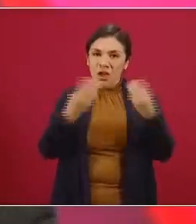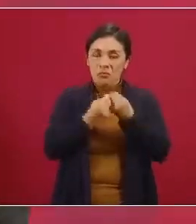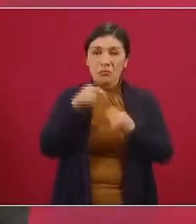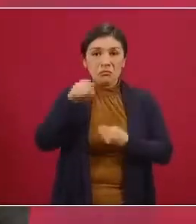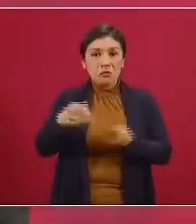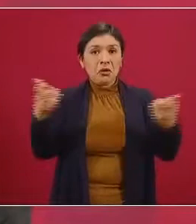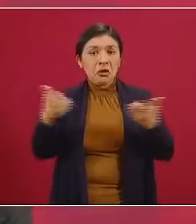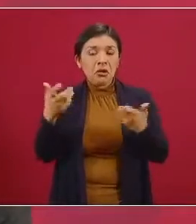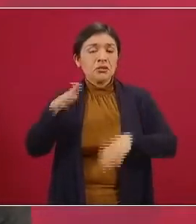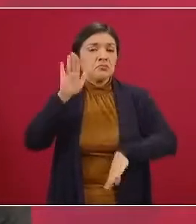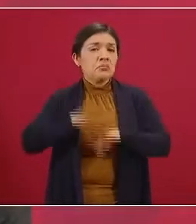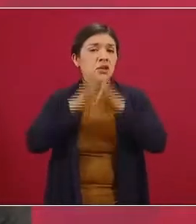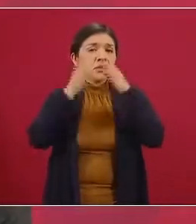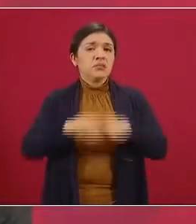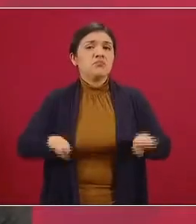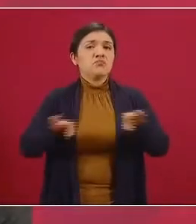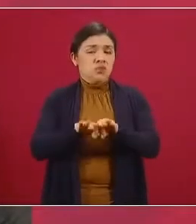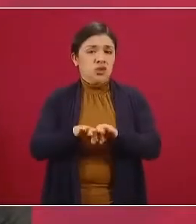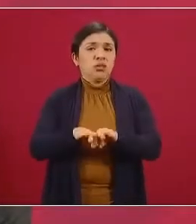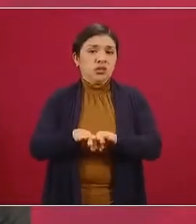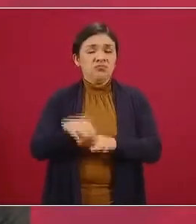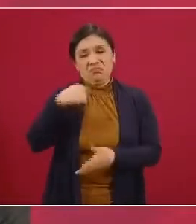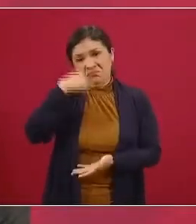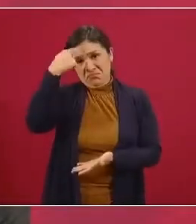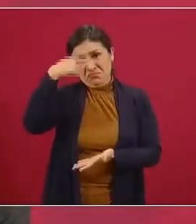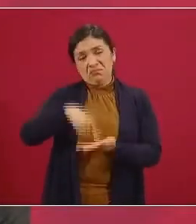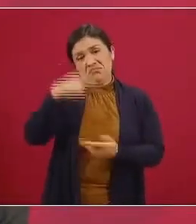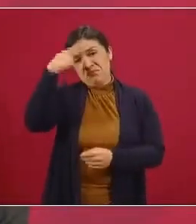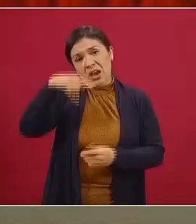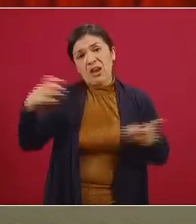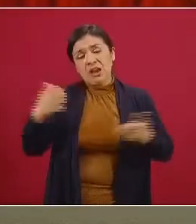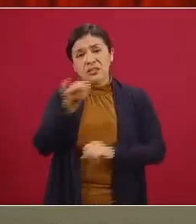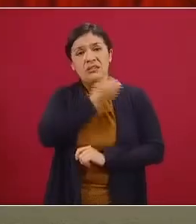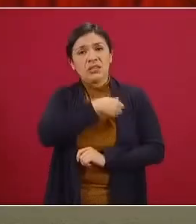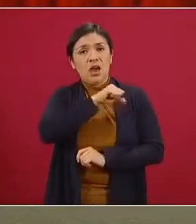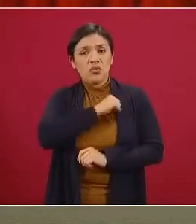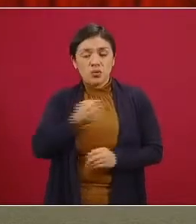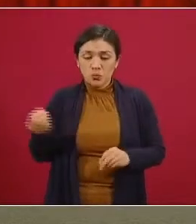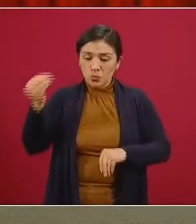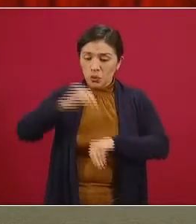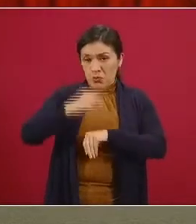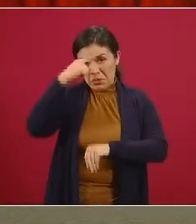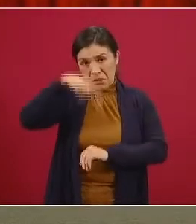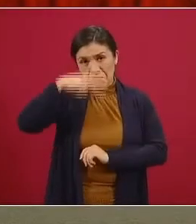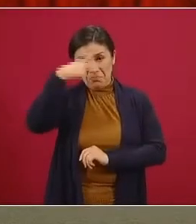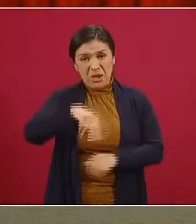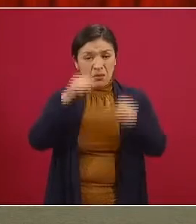una de las contribuciones, considero, muy importantes a la salud pública en México.